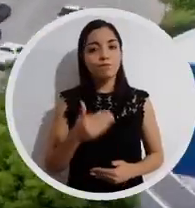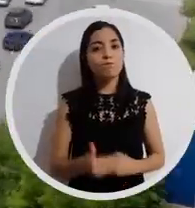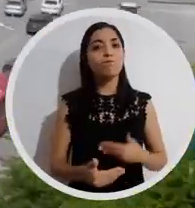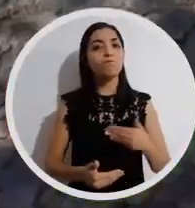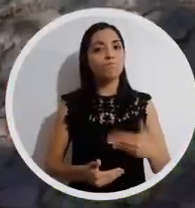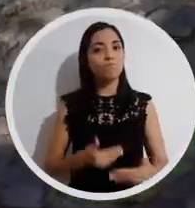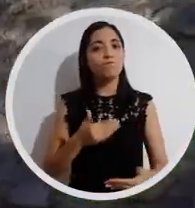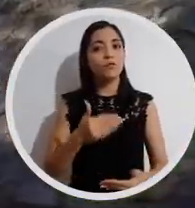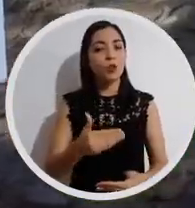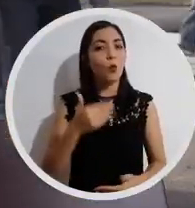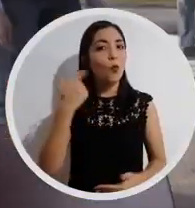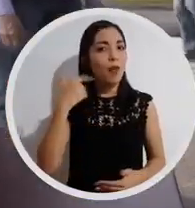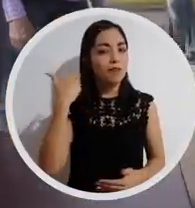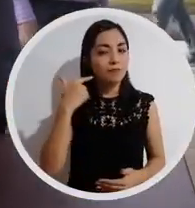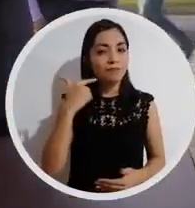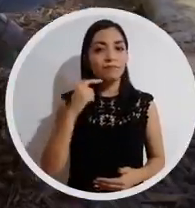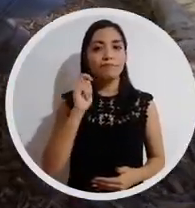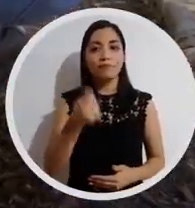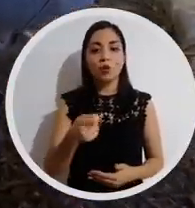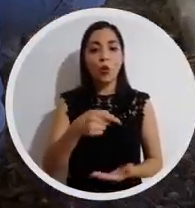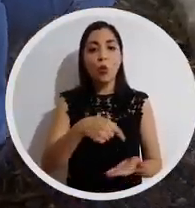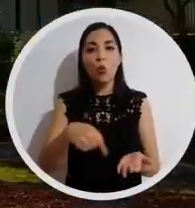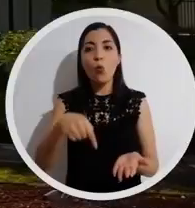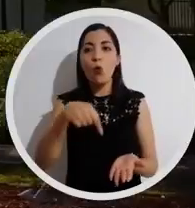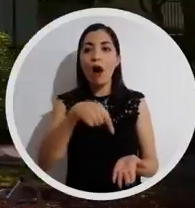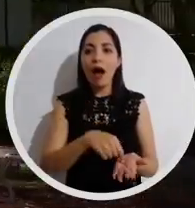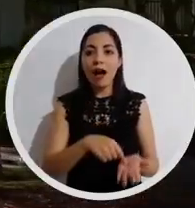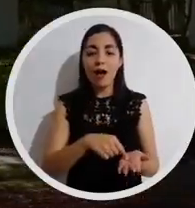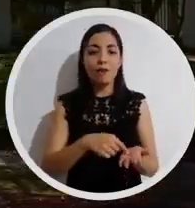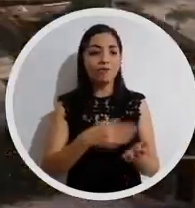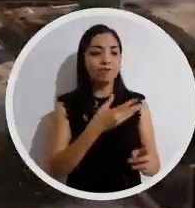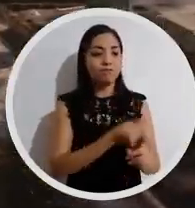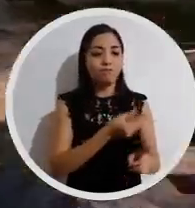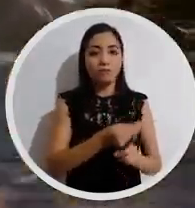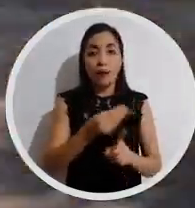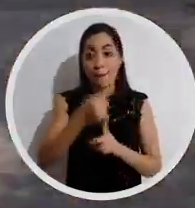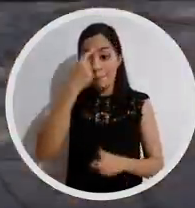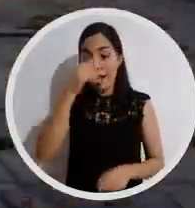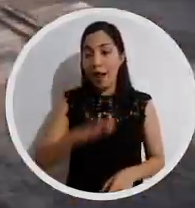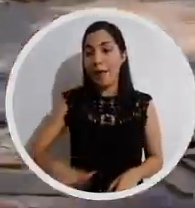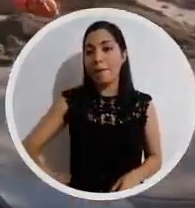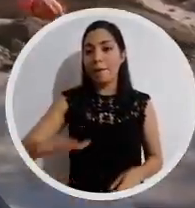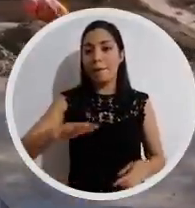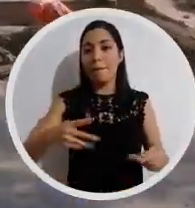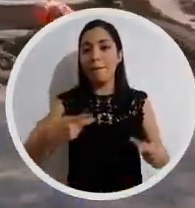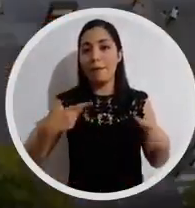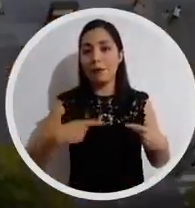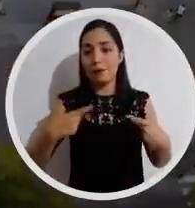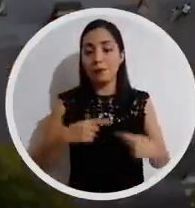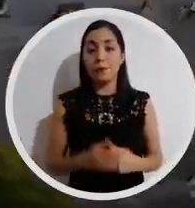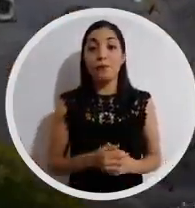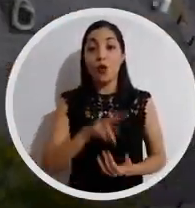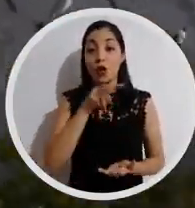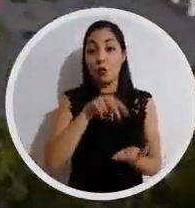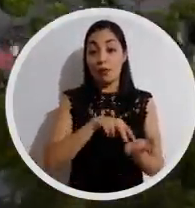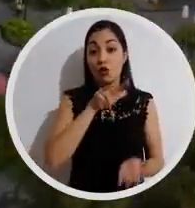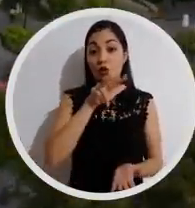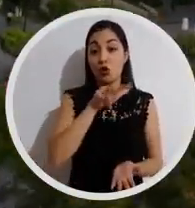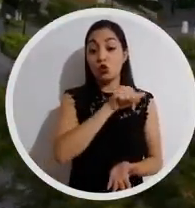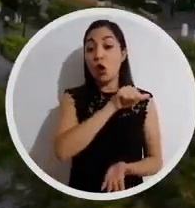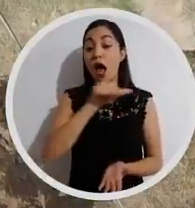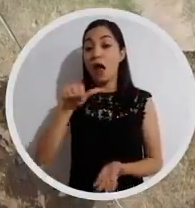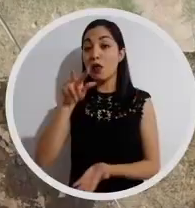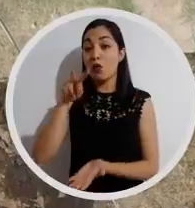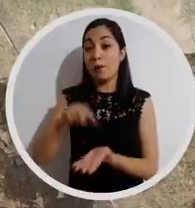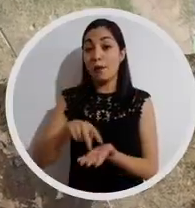Guadalajara avanza con la recuperación de espacios públicos para las y los tapatíos. De 2018 a